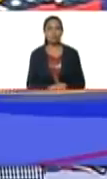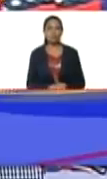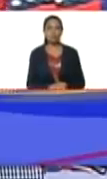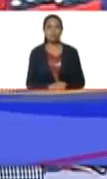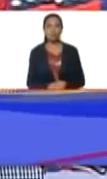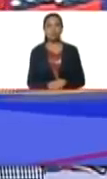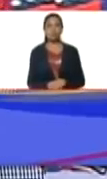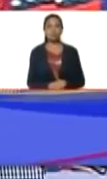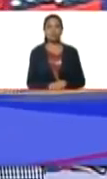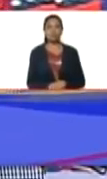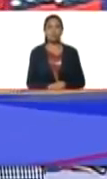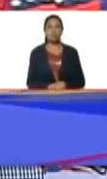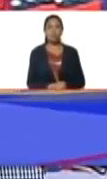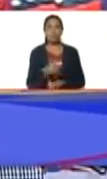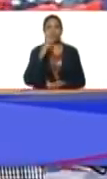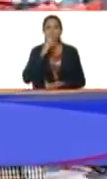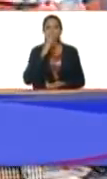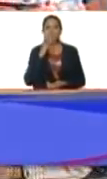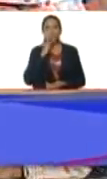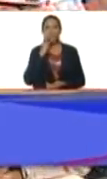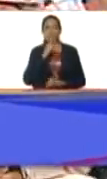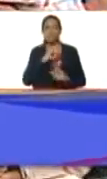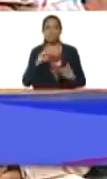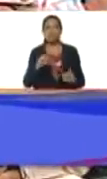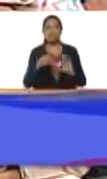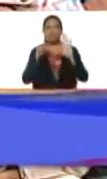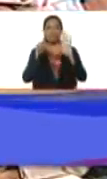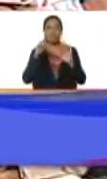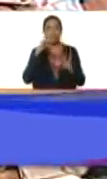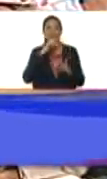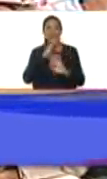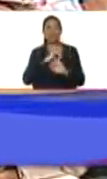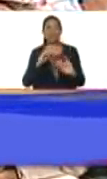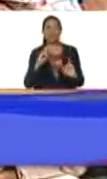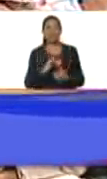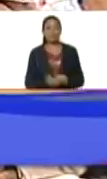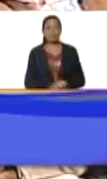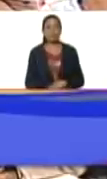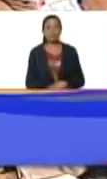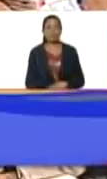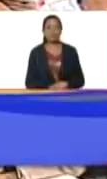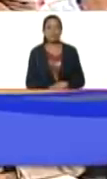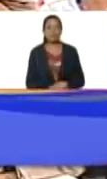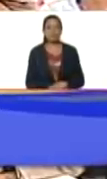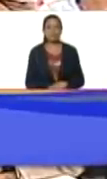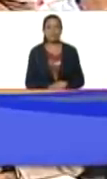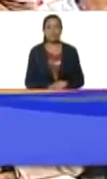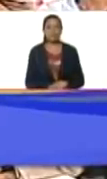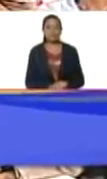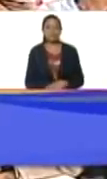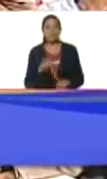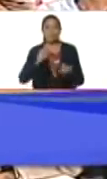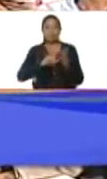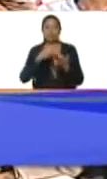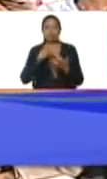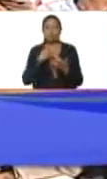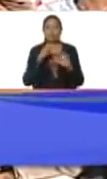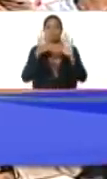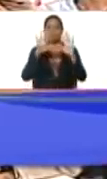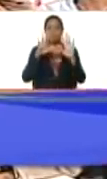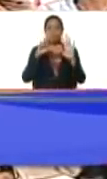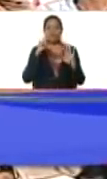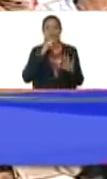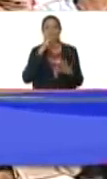Mara, ¿tú tienes nietos ya, Mara? Sí, ¿cuántos tengo nietos? Seis nietos. Silvia y yo tenemos 10.